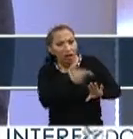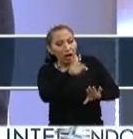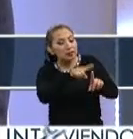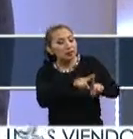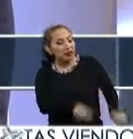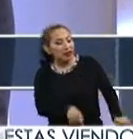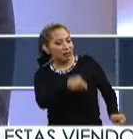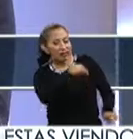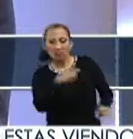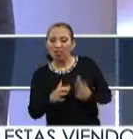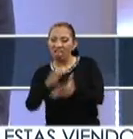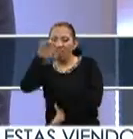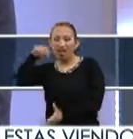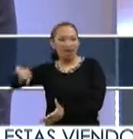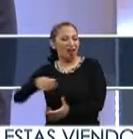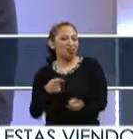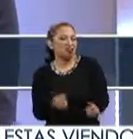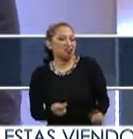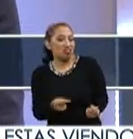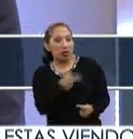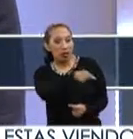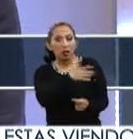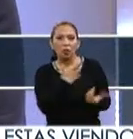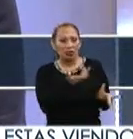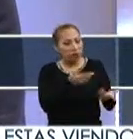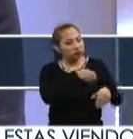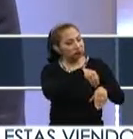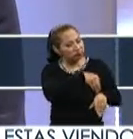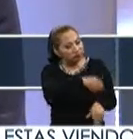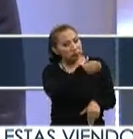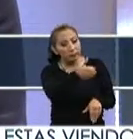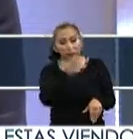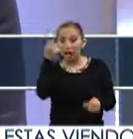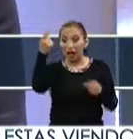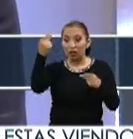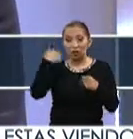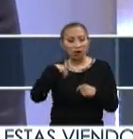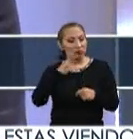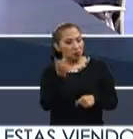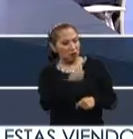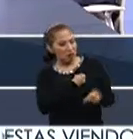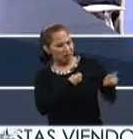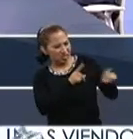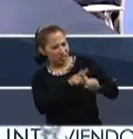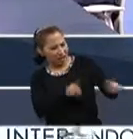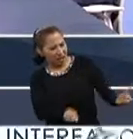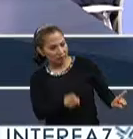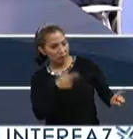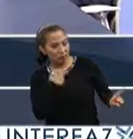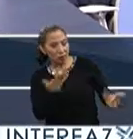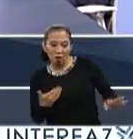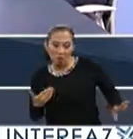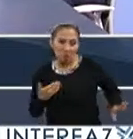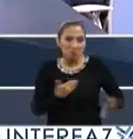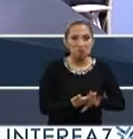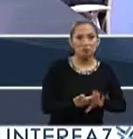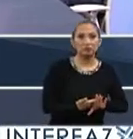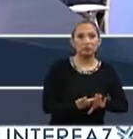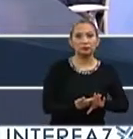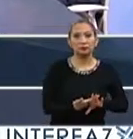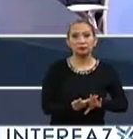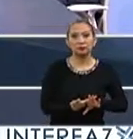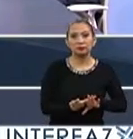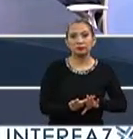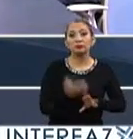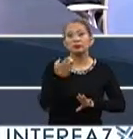nos representa una diferencia. Como hay estratos en donde no la vamos a tolerar, entonces lo vamos a atacar.